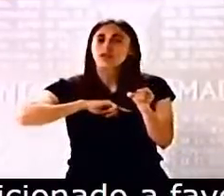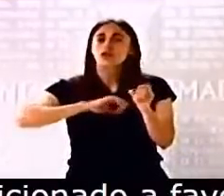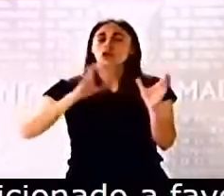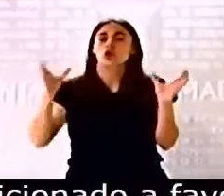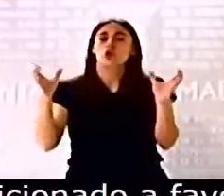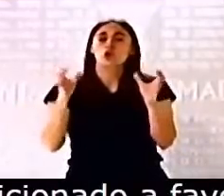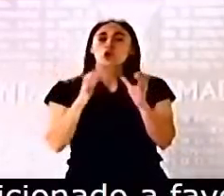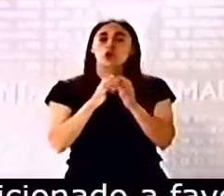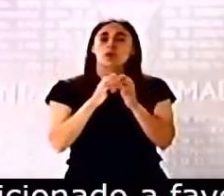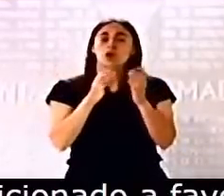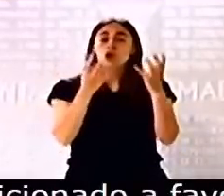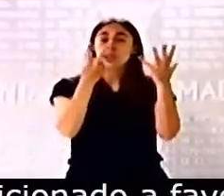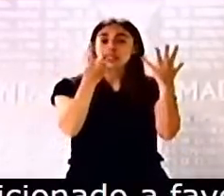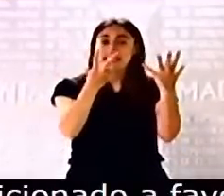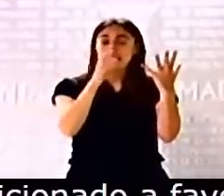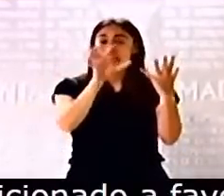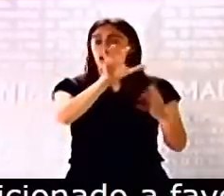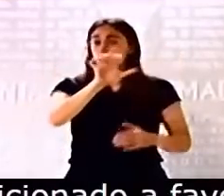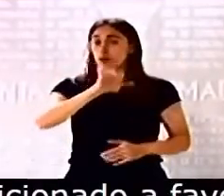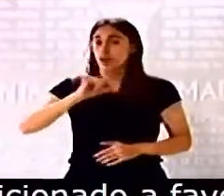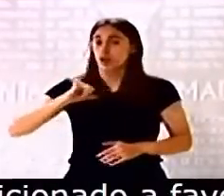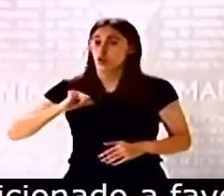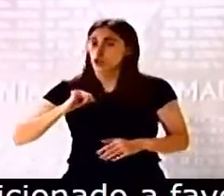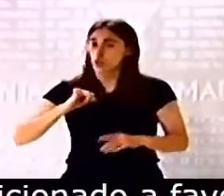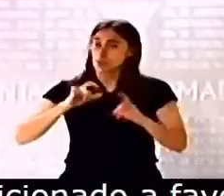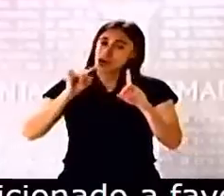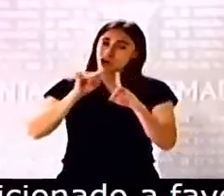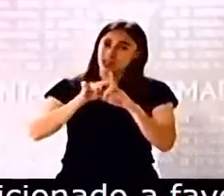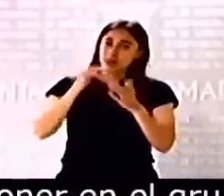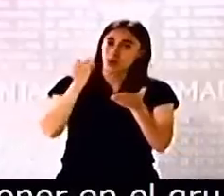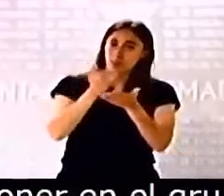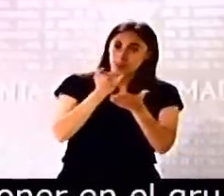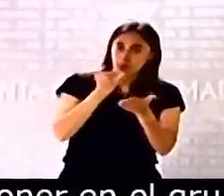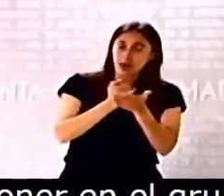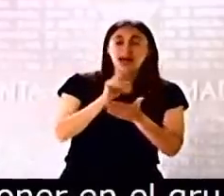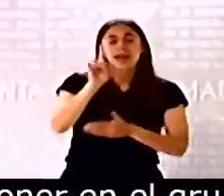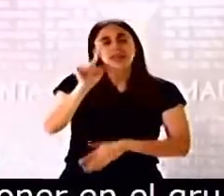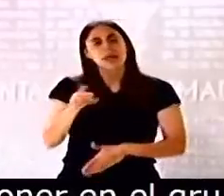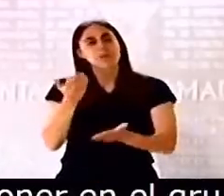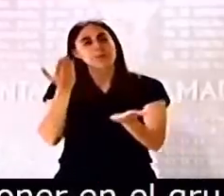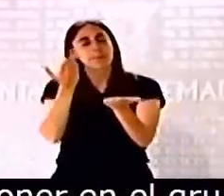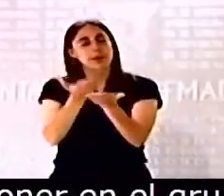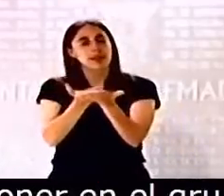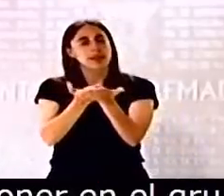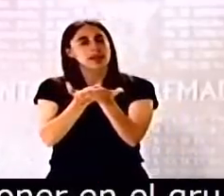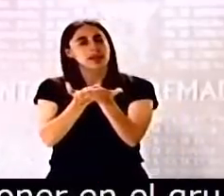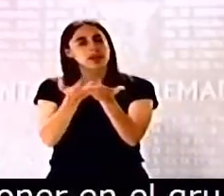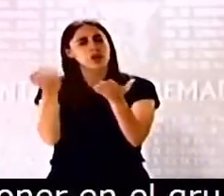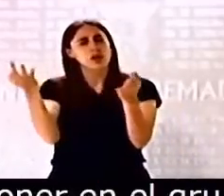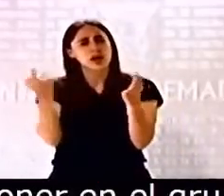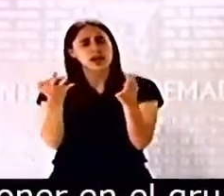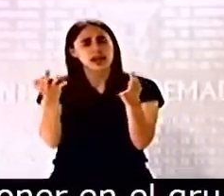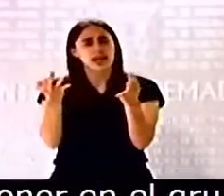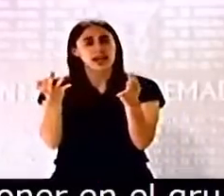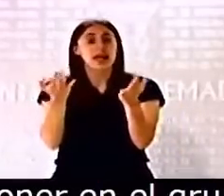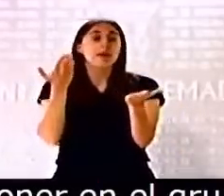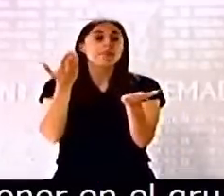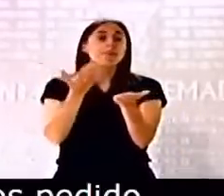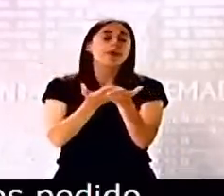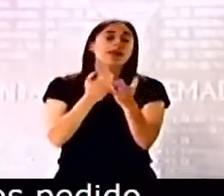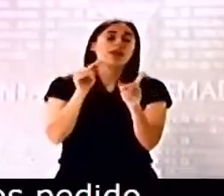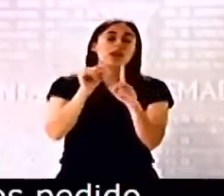de las 7 comunidades autónomas para pilotarlo, y hemos pedido también que se pueda utilizar para la